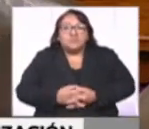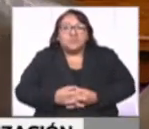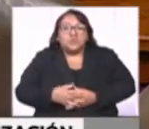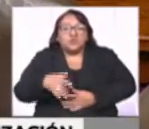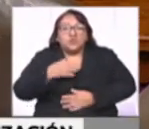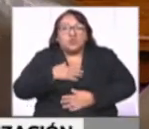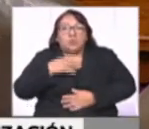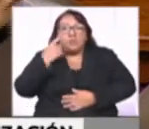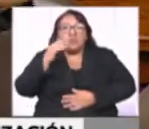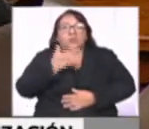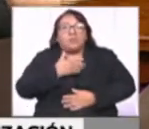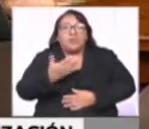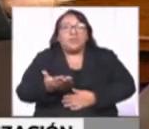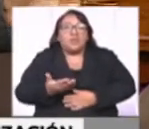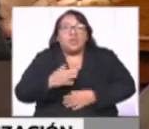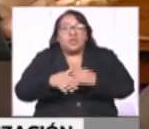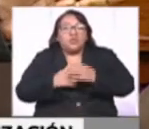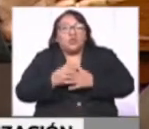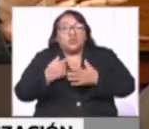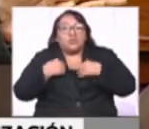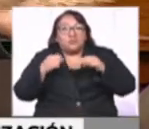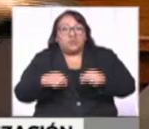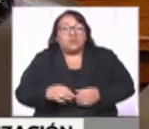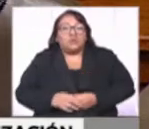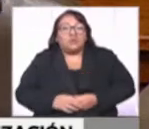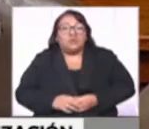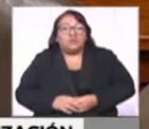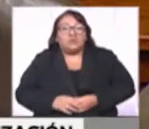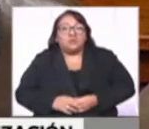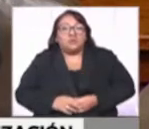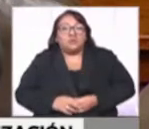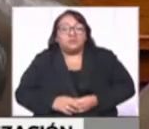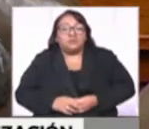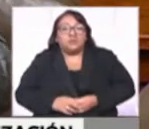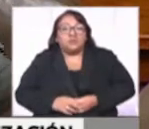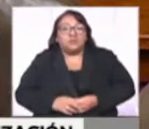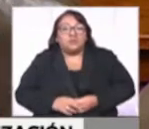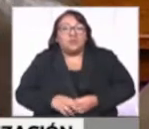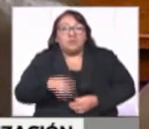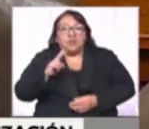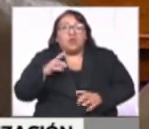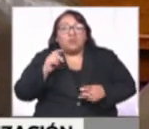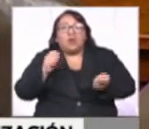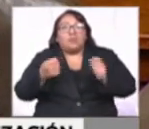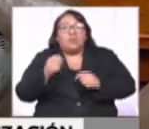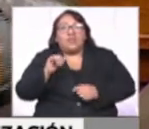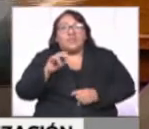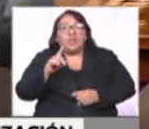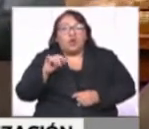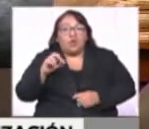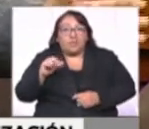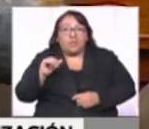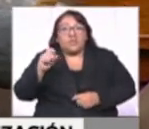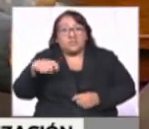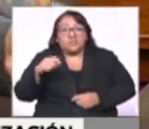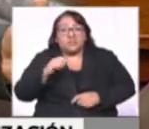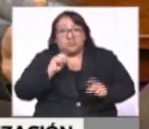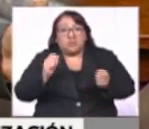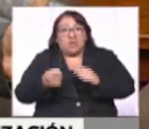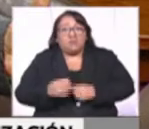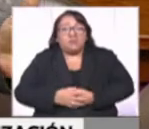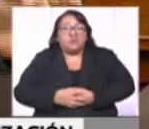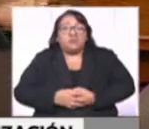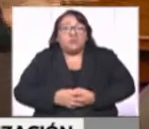que pediría realmente que todos los que estamos acá debemos de ver cómo reestructuramos Indecopi. Indecopi necesita una